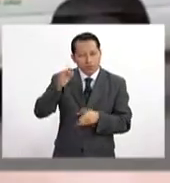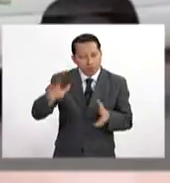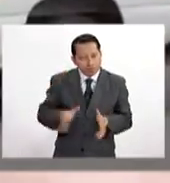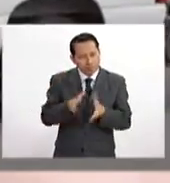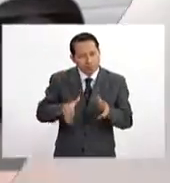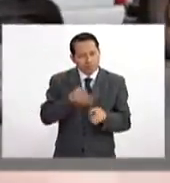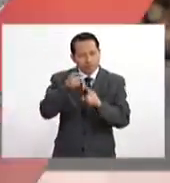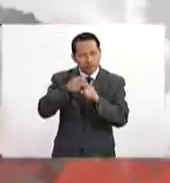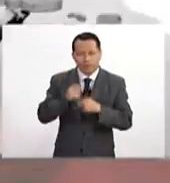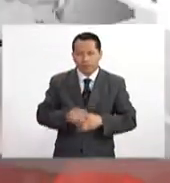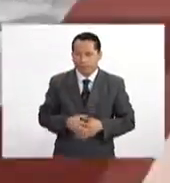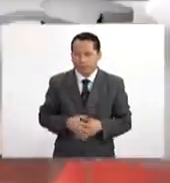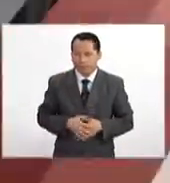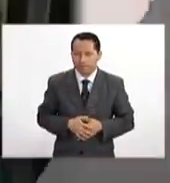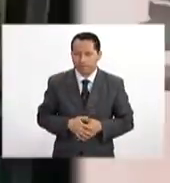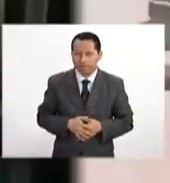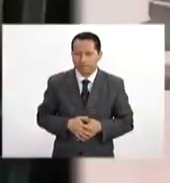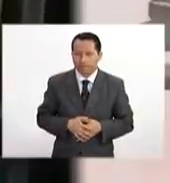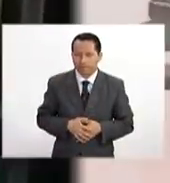en la materia.